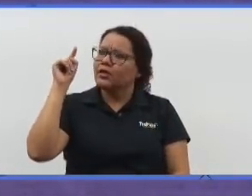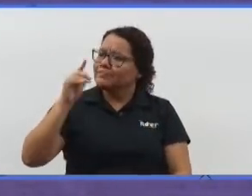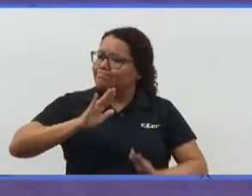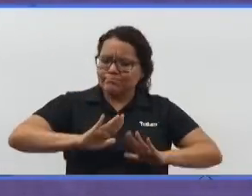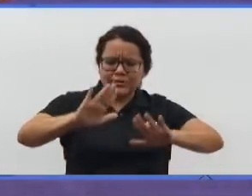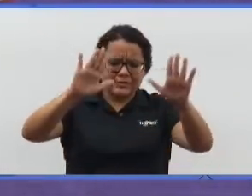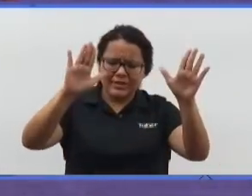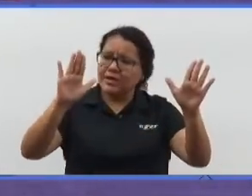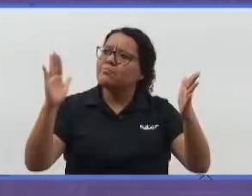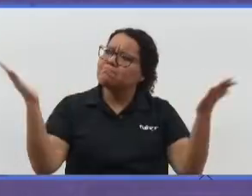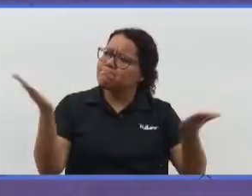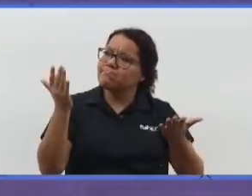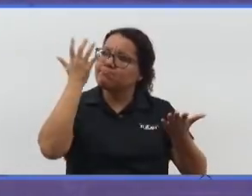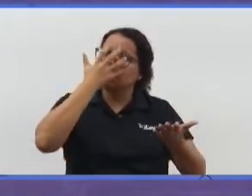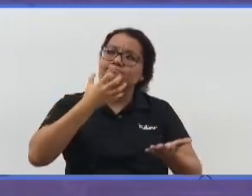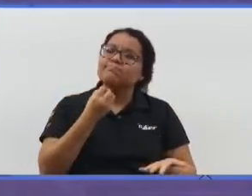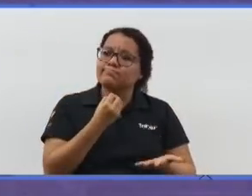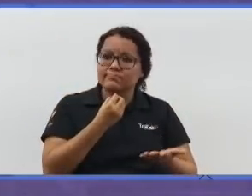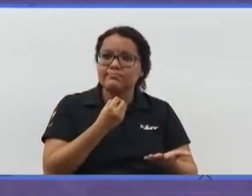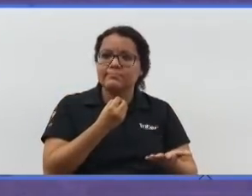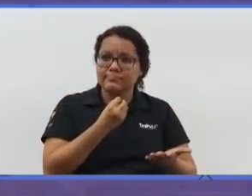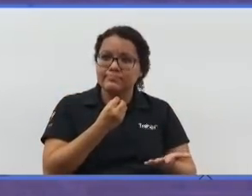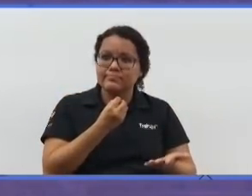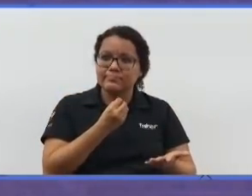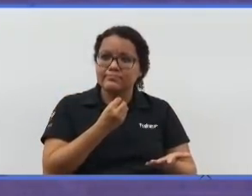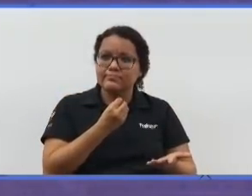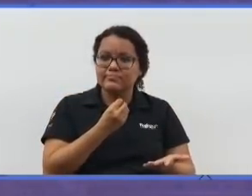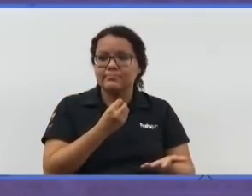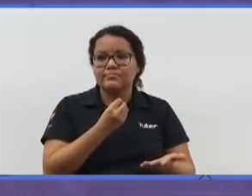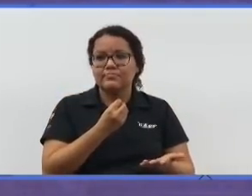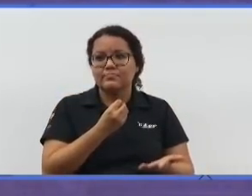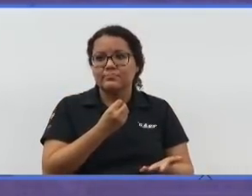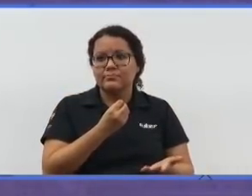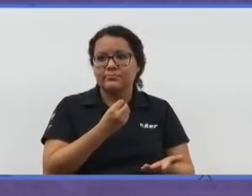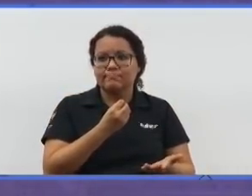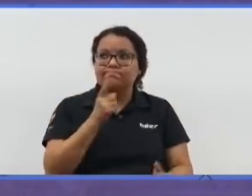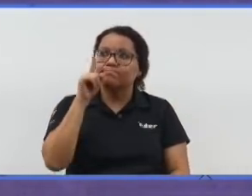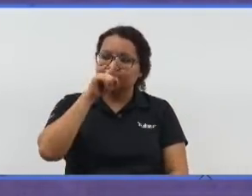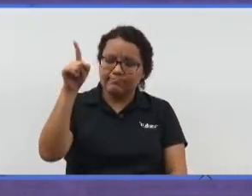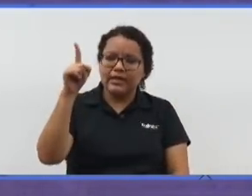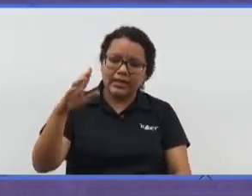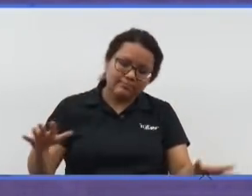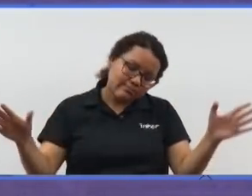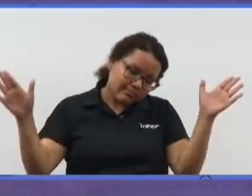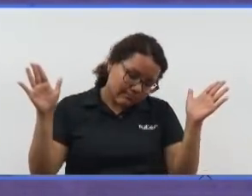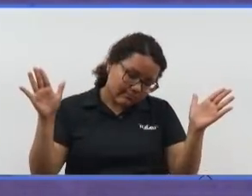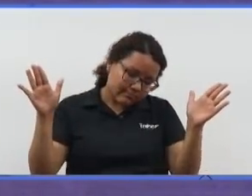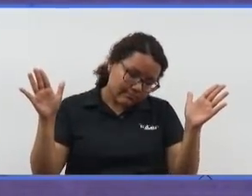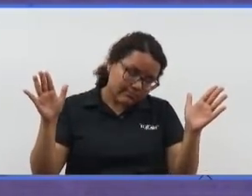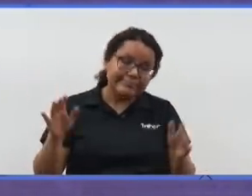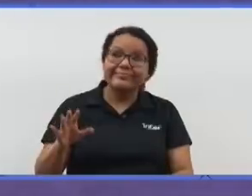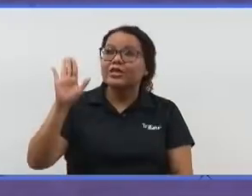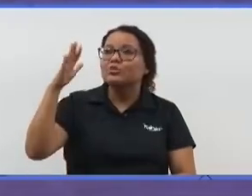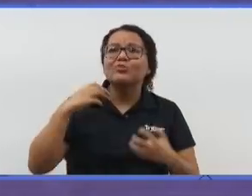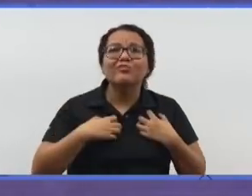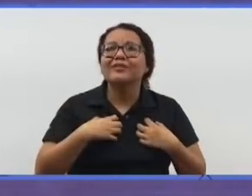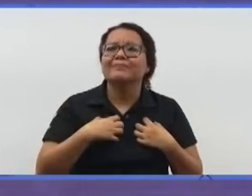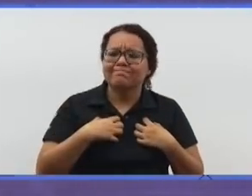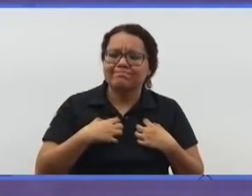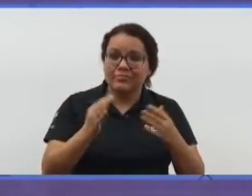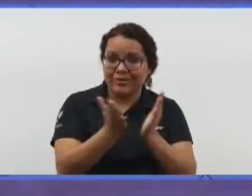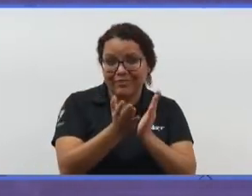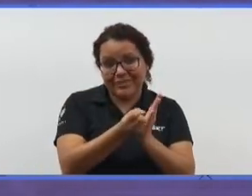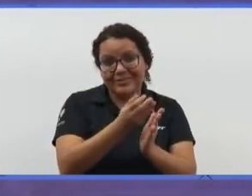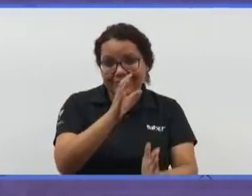cosas maravillosas y llegó al último precio a entregar su vida a la cruz del calvario dice la